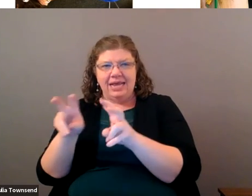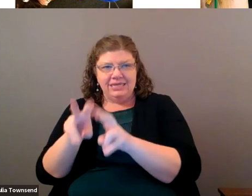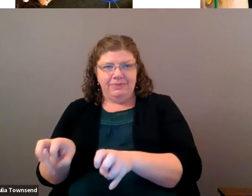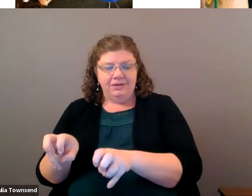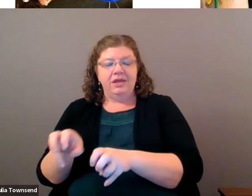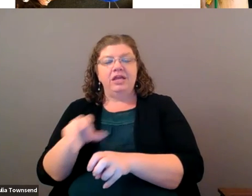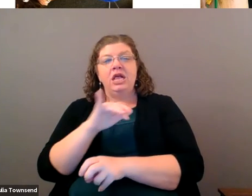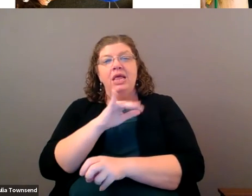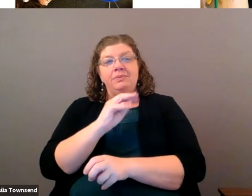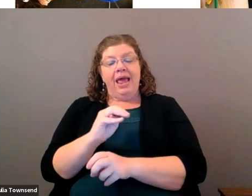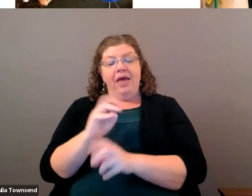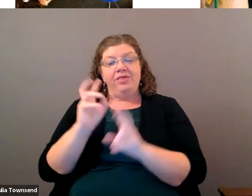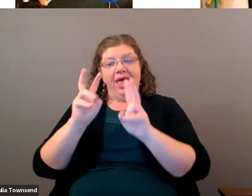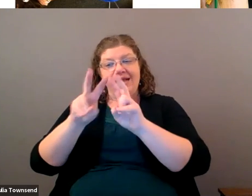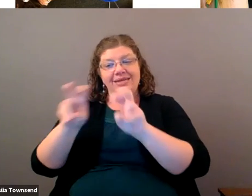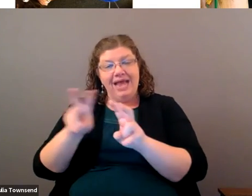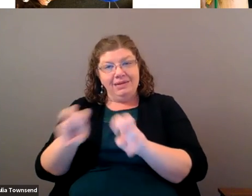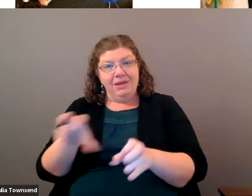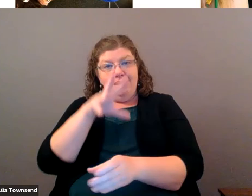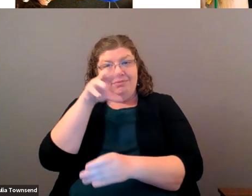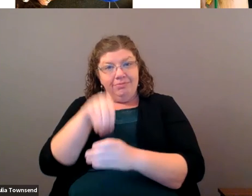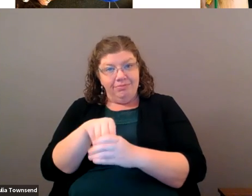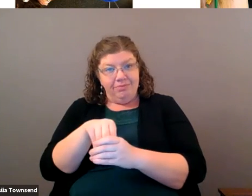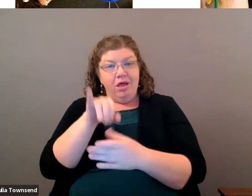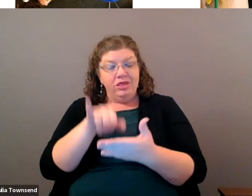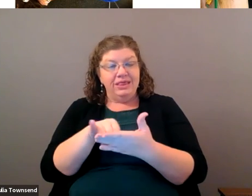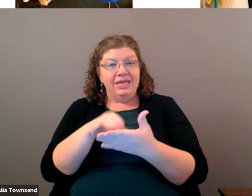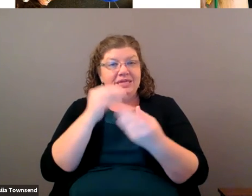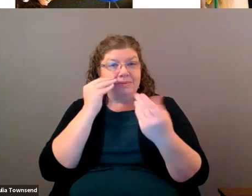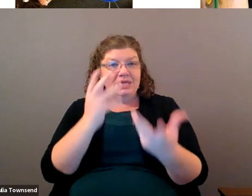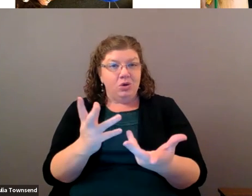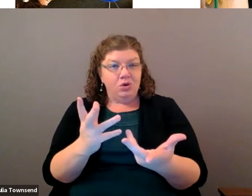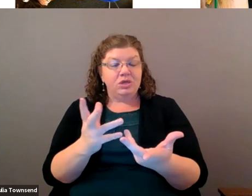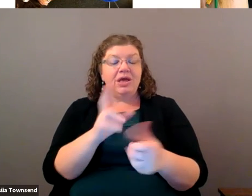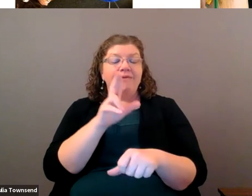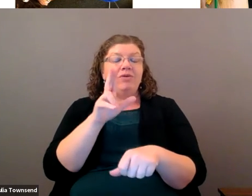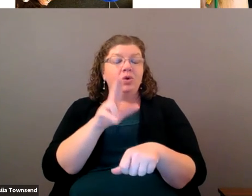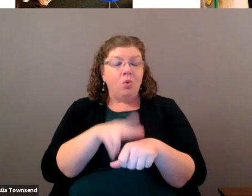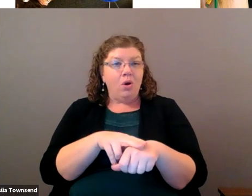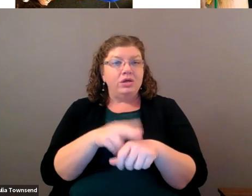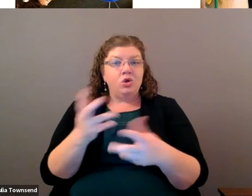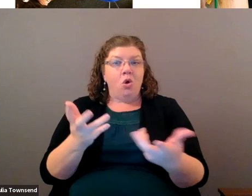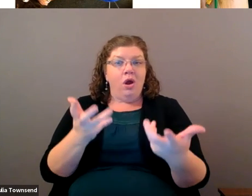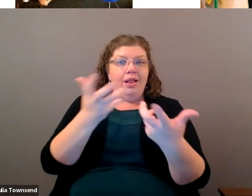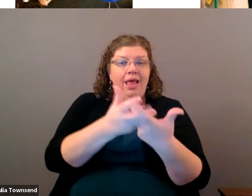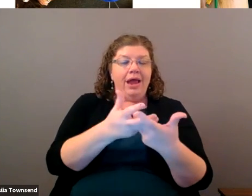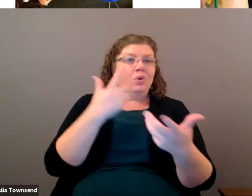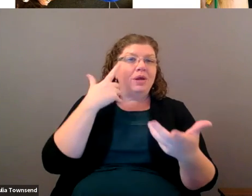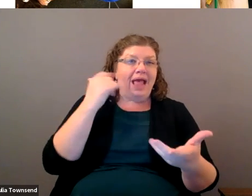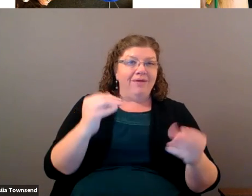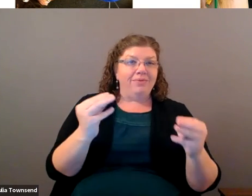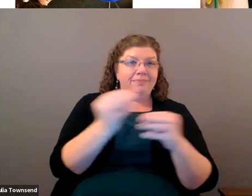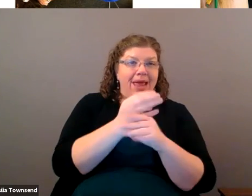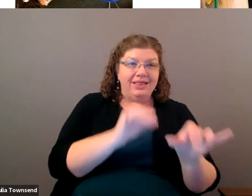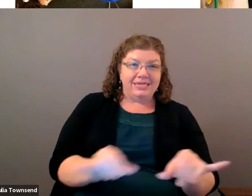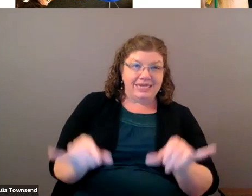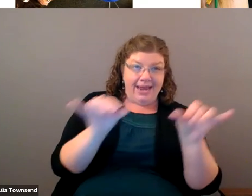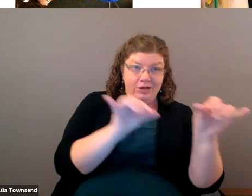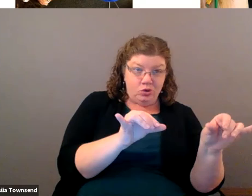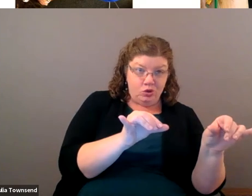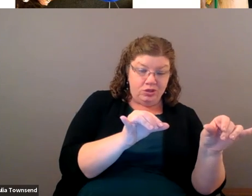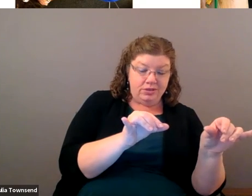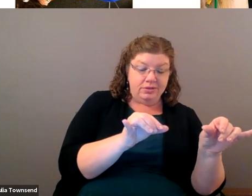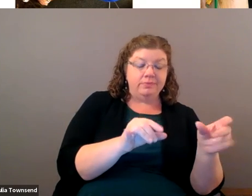el plan de estudios. Entonces, las evaluaciones que están en estos materiales están alineadas a los estándares de matemáticas